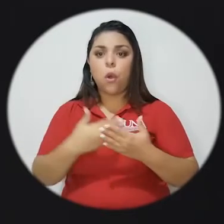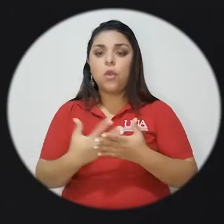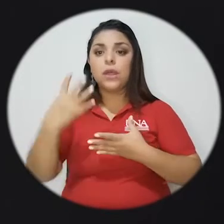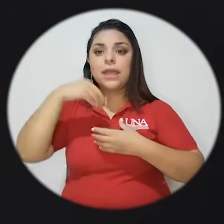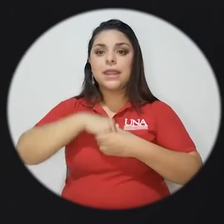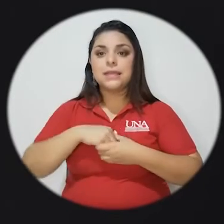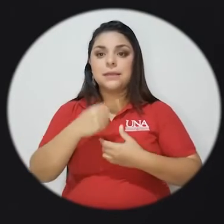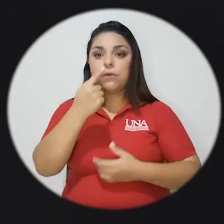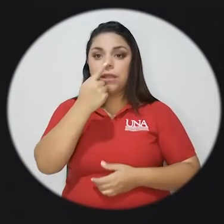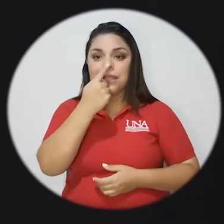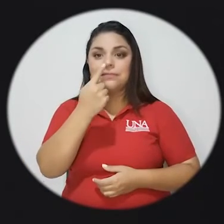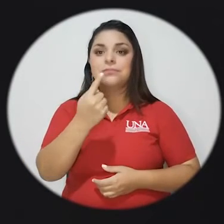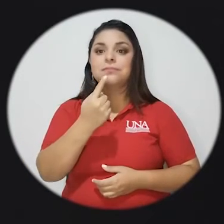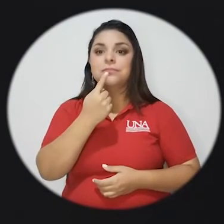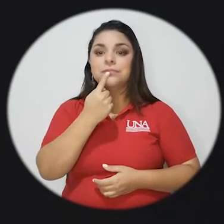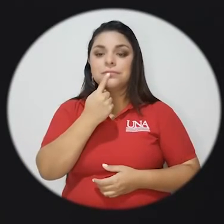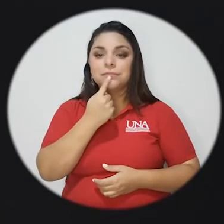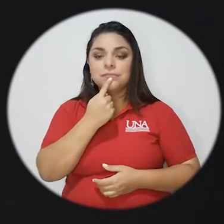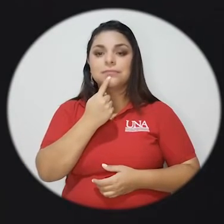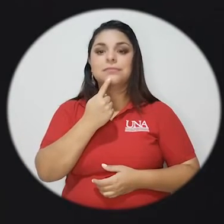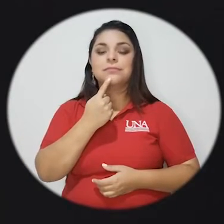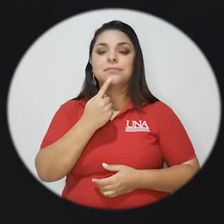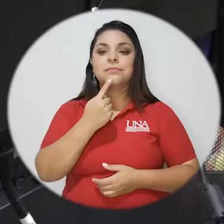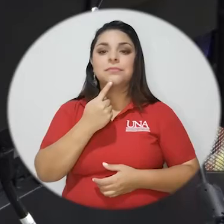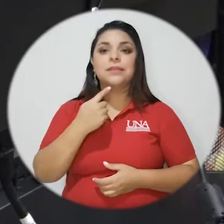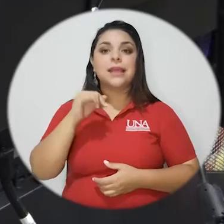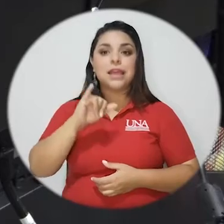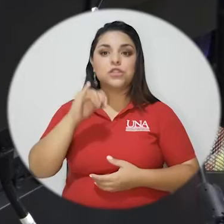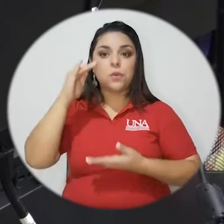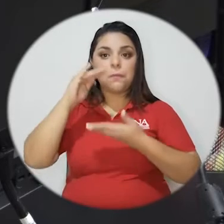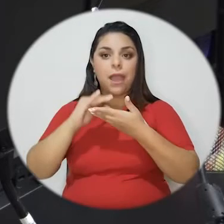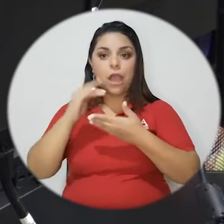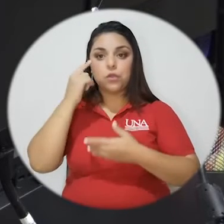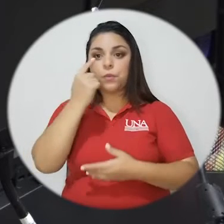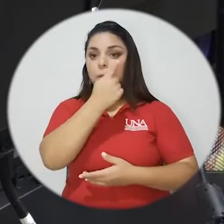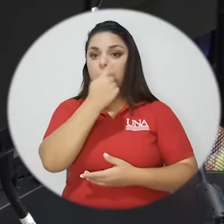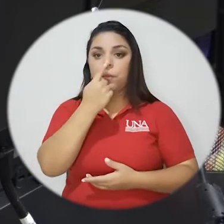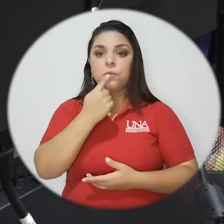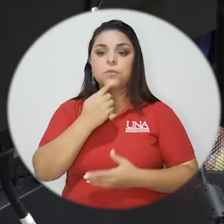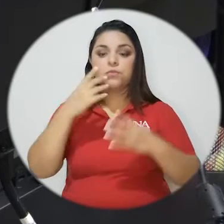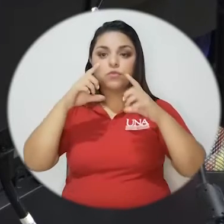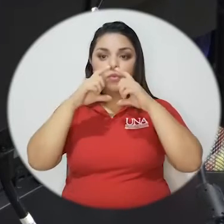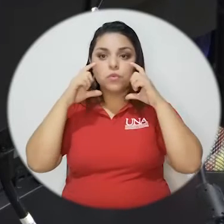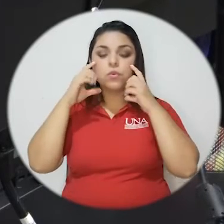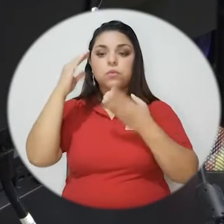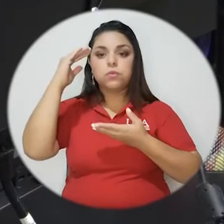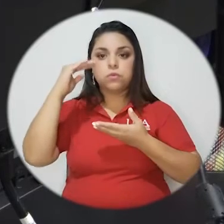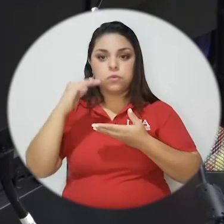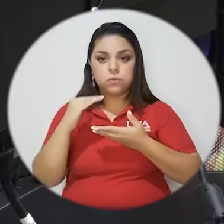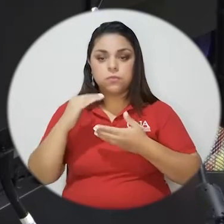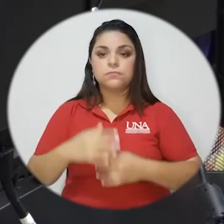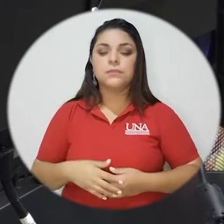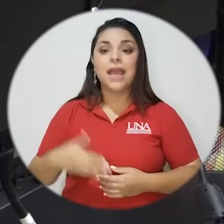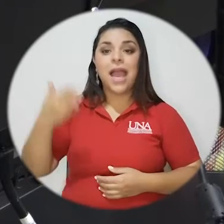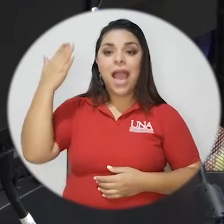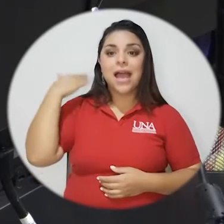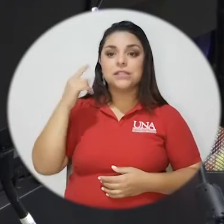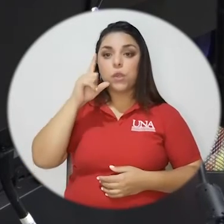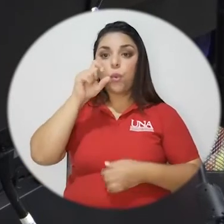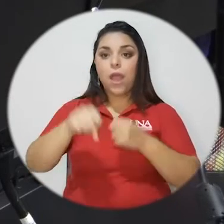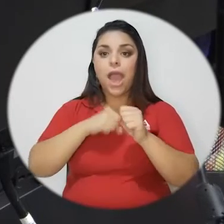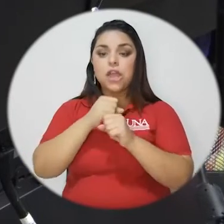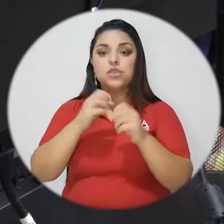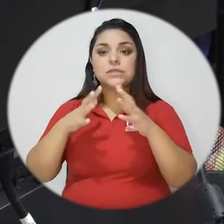las conjuntivas, por las mucosas, o por la nasal o por la boca, están bajando. Hace un año en Estados